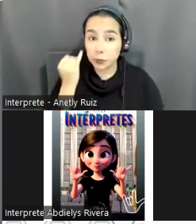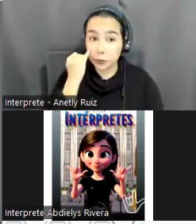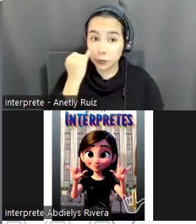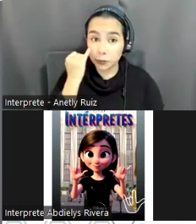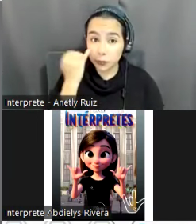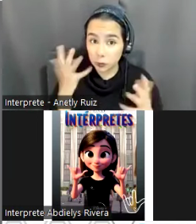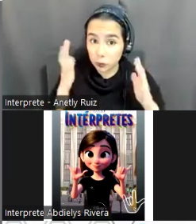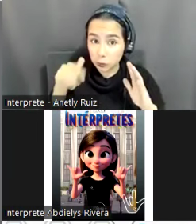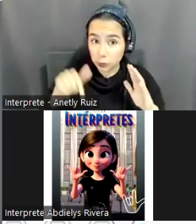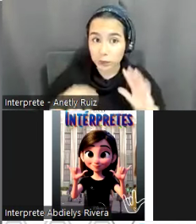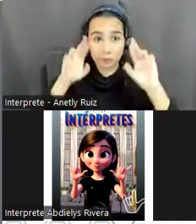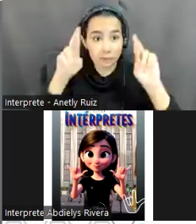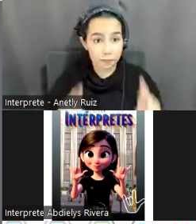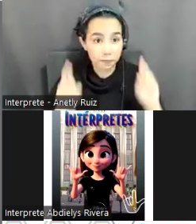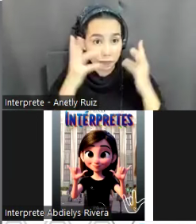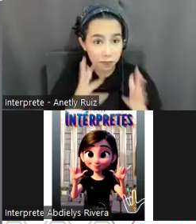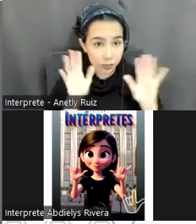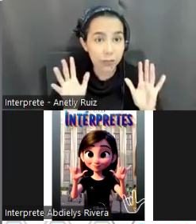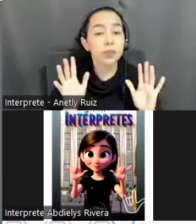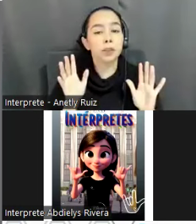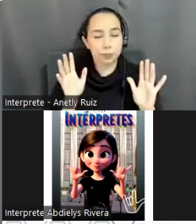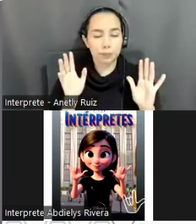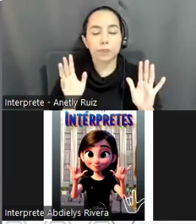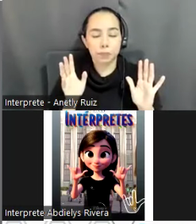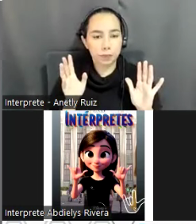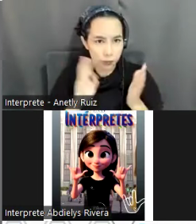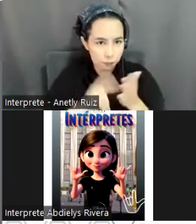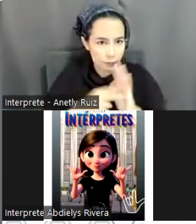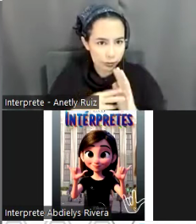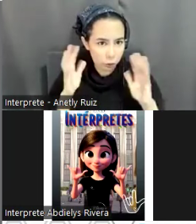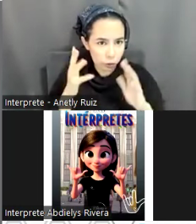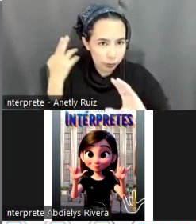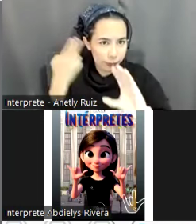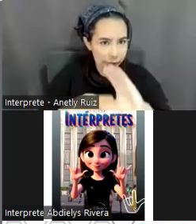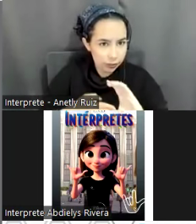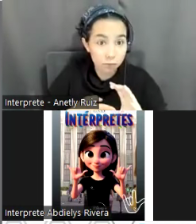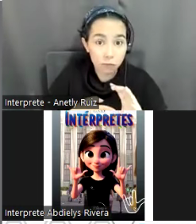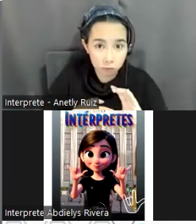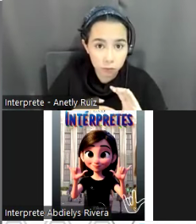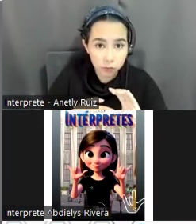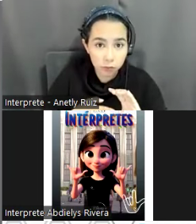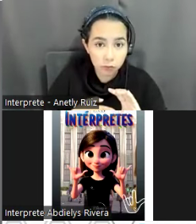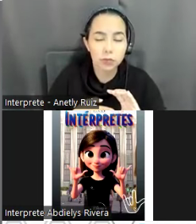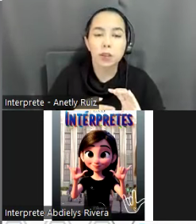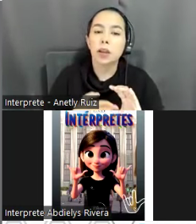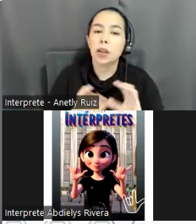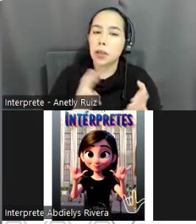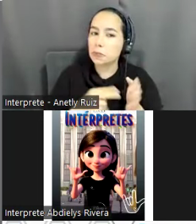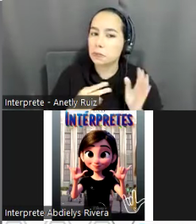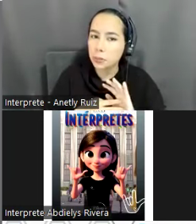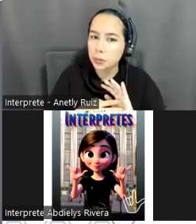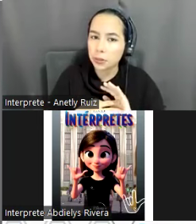registró para esta serie educativa, entiéndase, si ya está participando de este primer bloque, no tiene la necesidad,